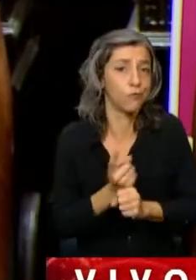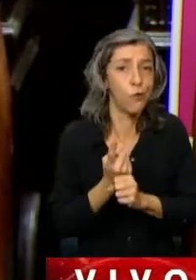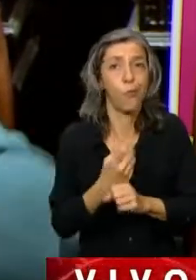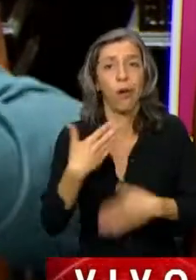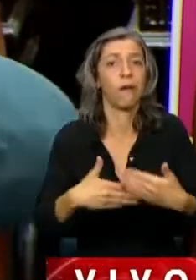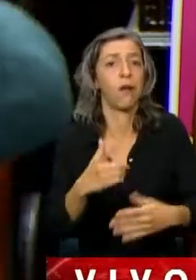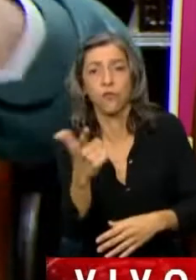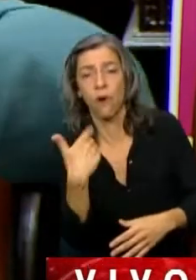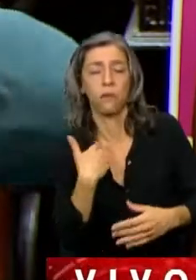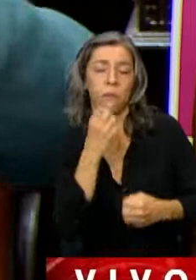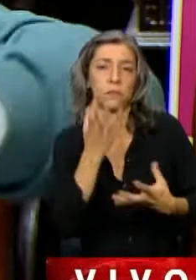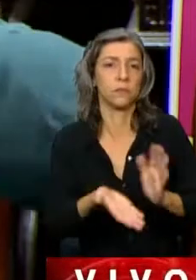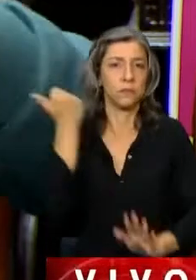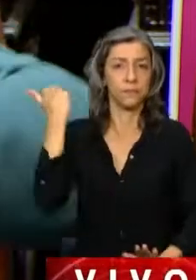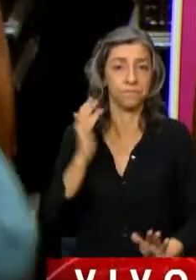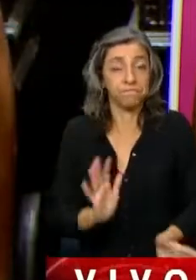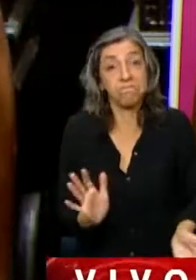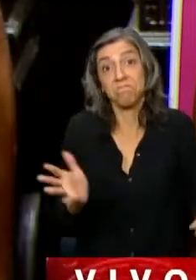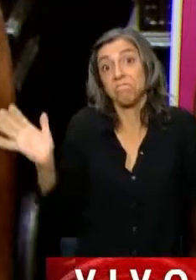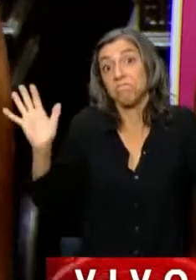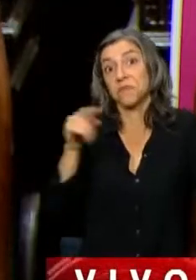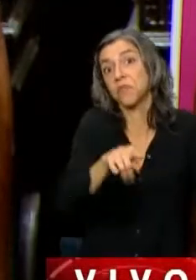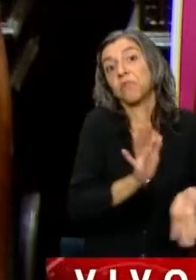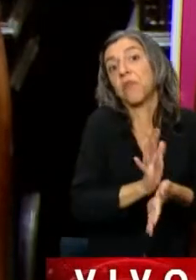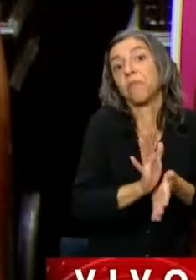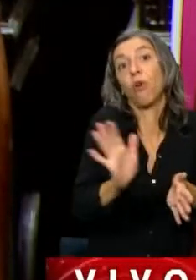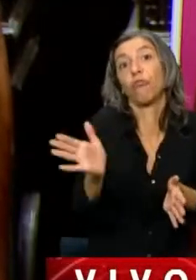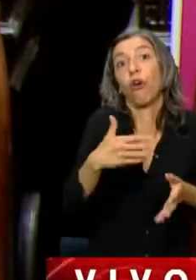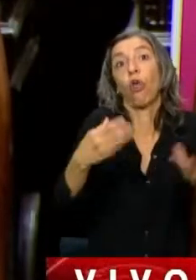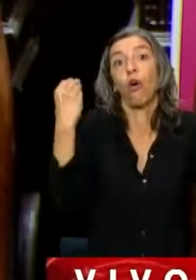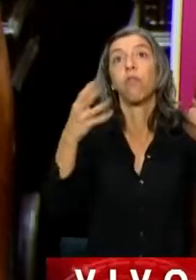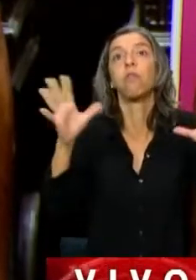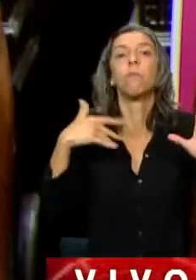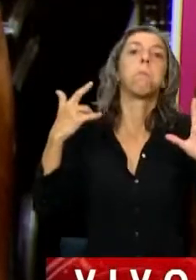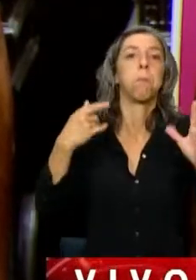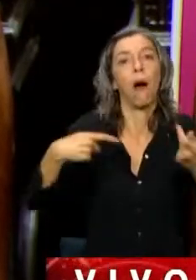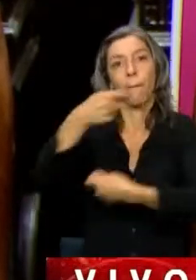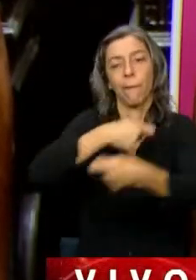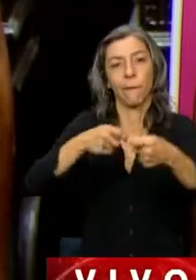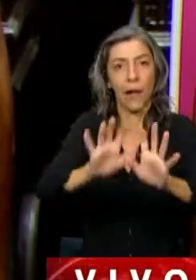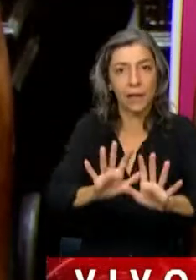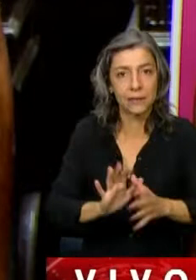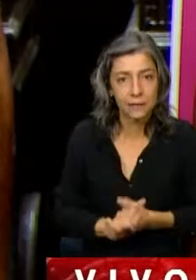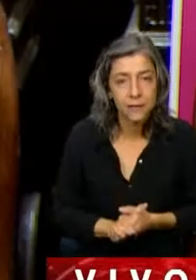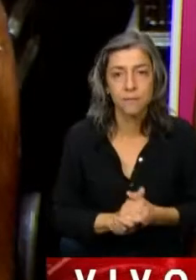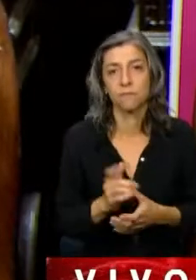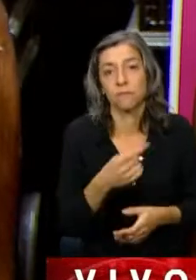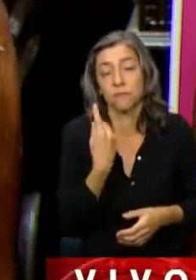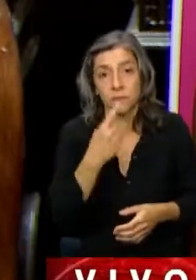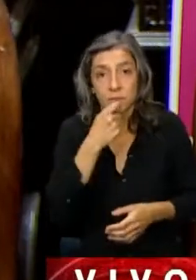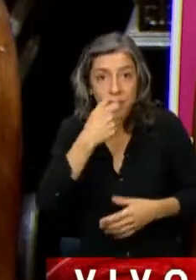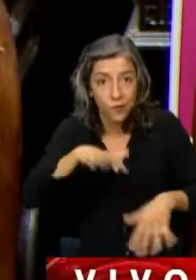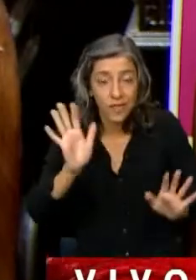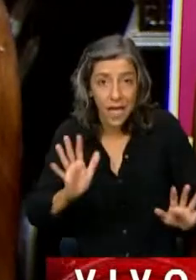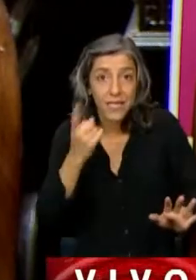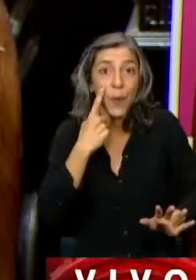y dejar que todo esté regido por la lógica espontánea del mercado, ¿no? Si nos rigiéramos por la espontaneidad del mercado, probablemente estaríamos